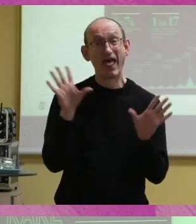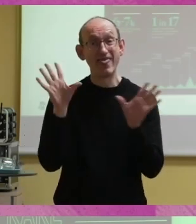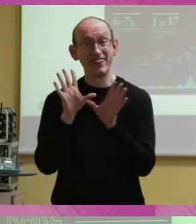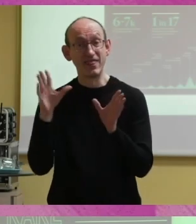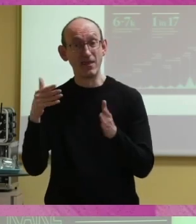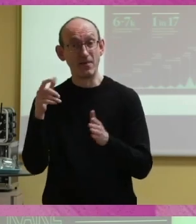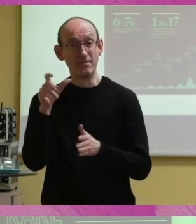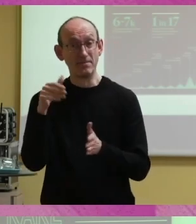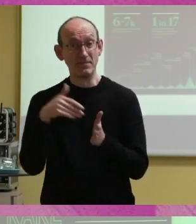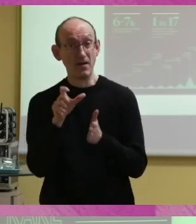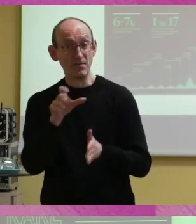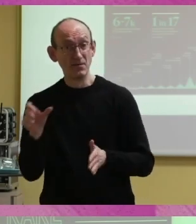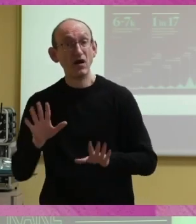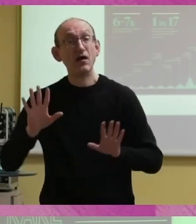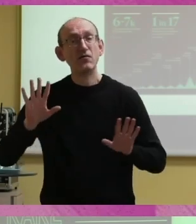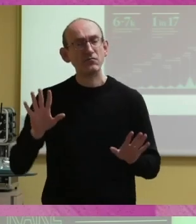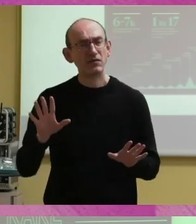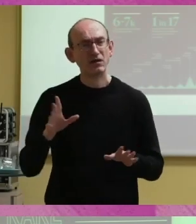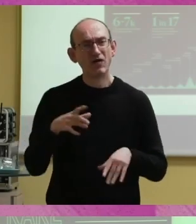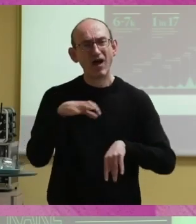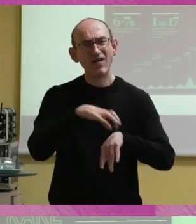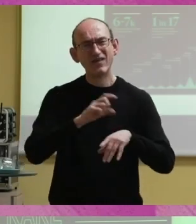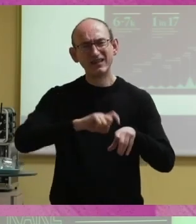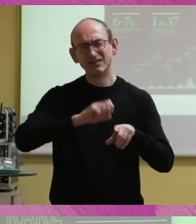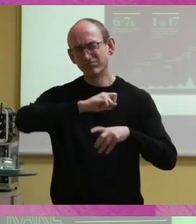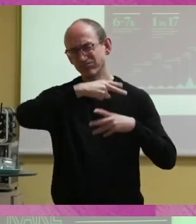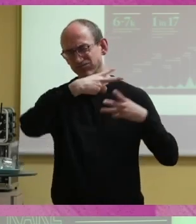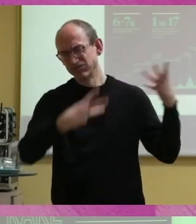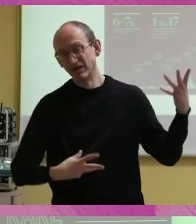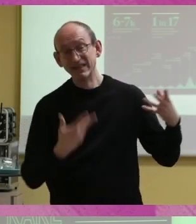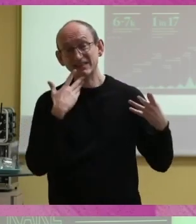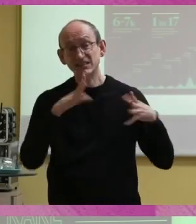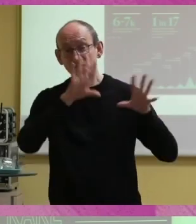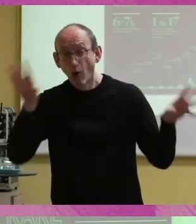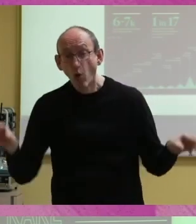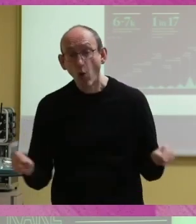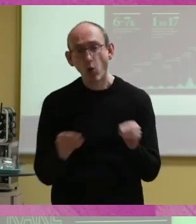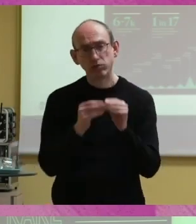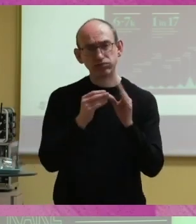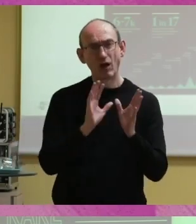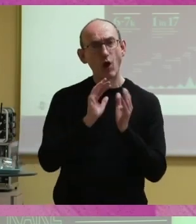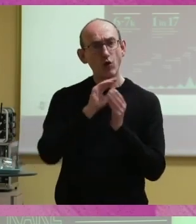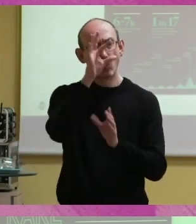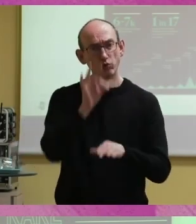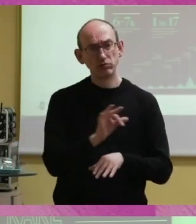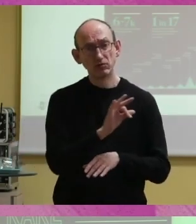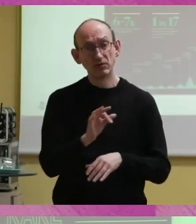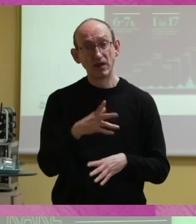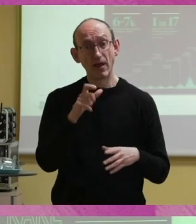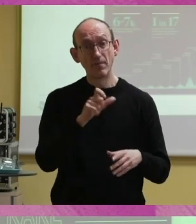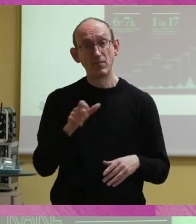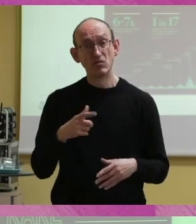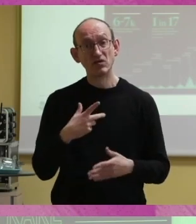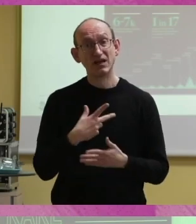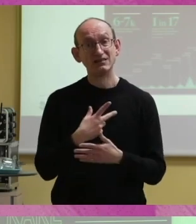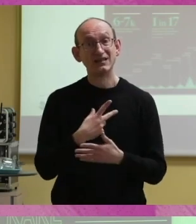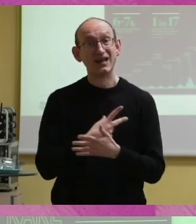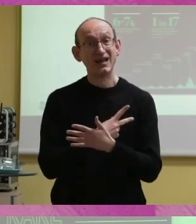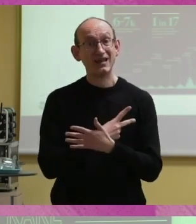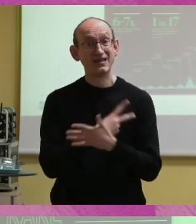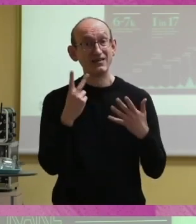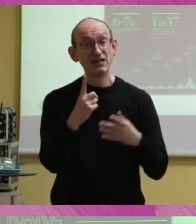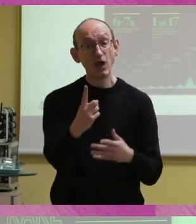definición, pero hay tantísimas que cuando las juntas todas, igual estamos hablando de que 1 de cada 17 personas está afectada por una